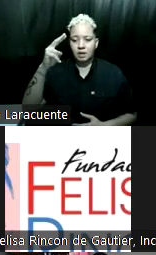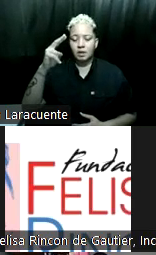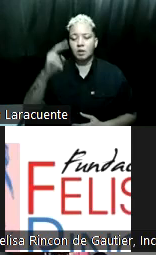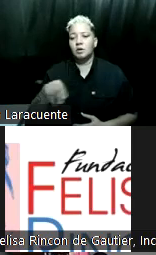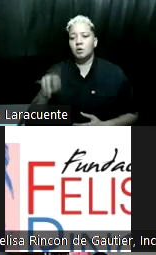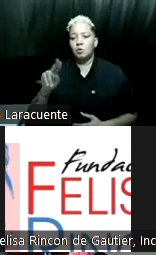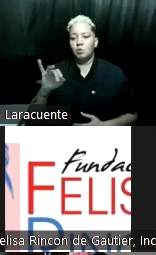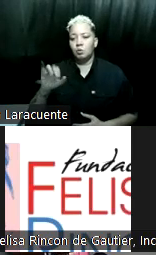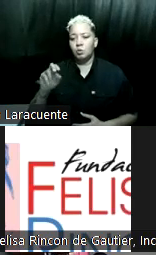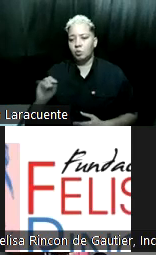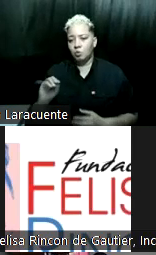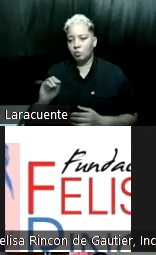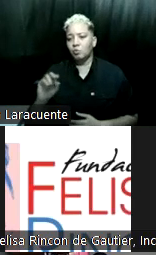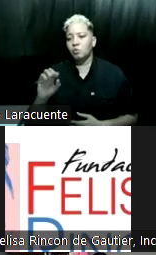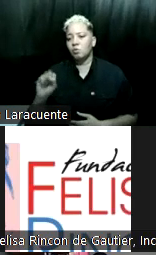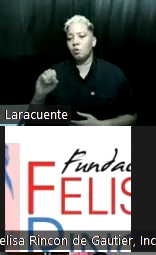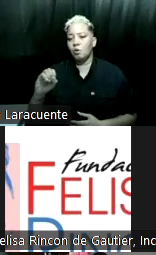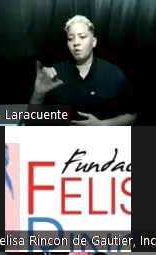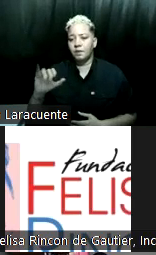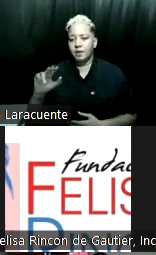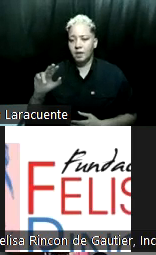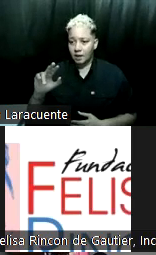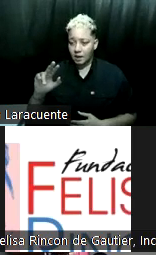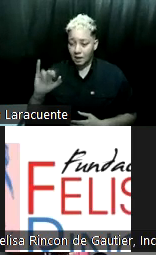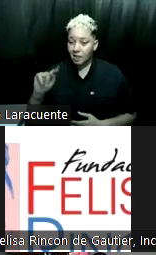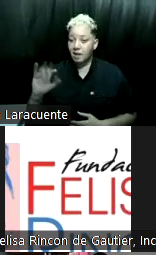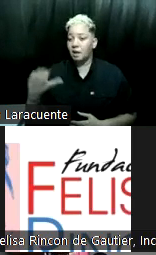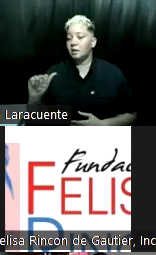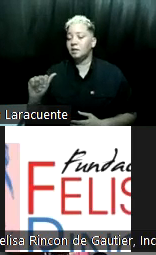Soviética, campeón olímpico en las Olimpiadas de Múnich